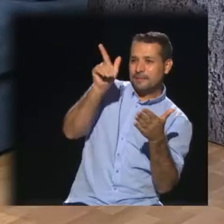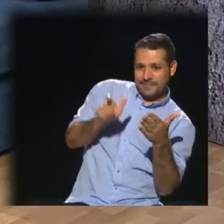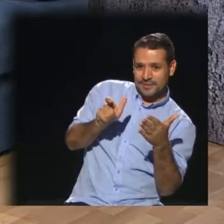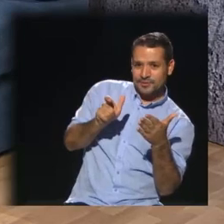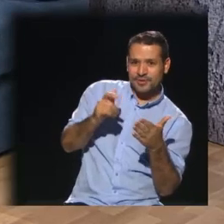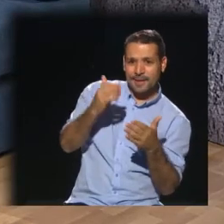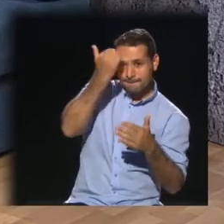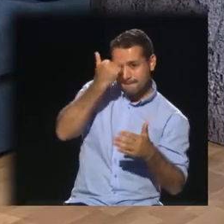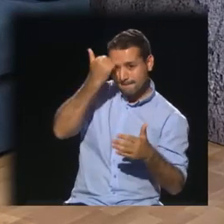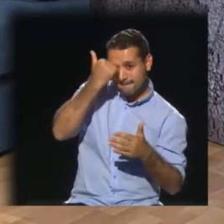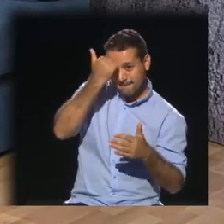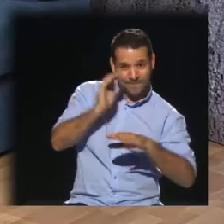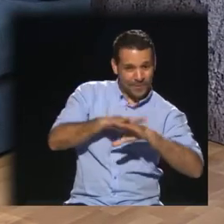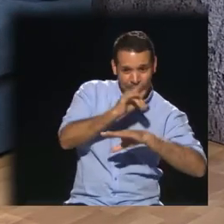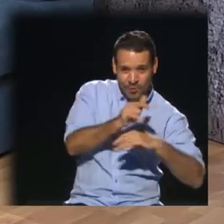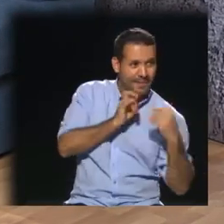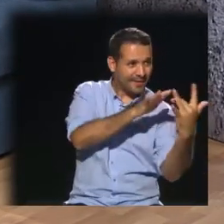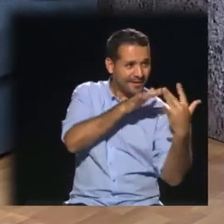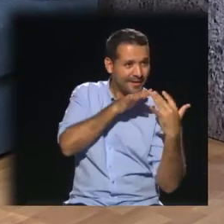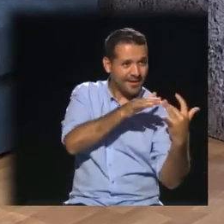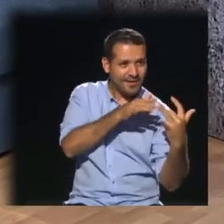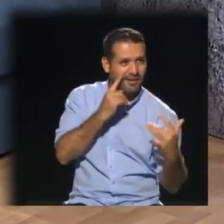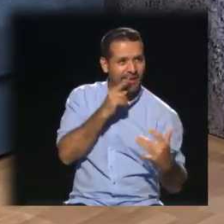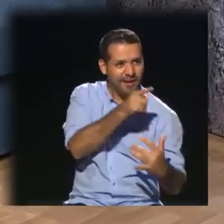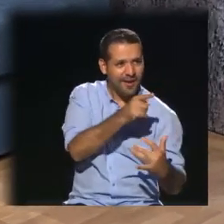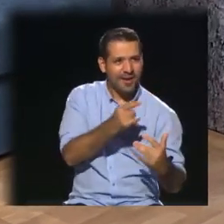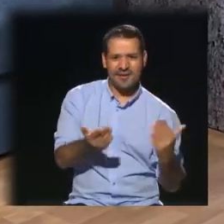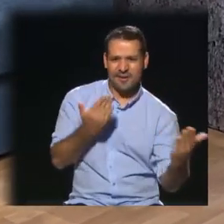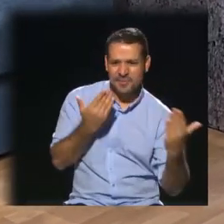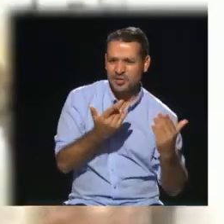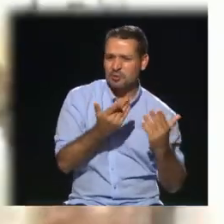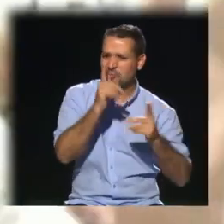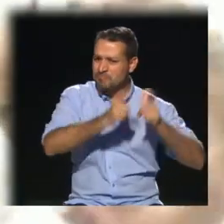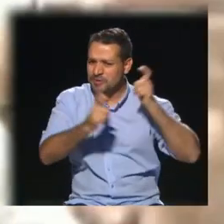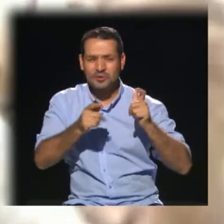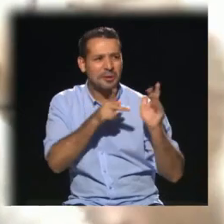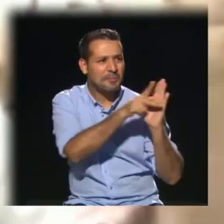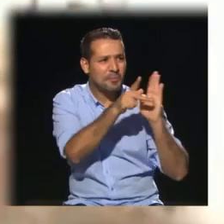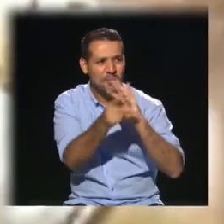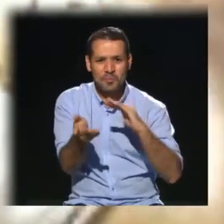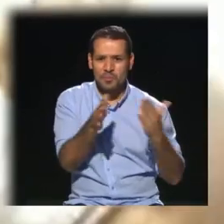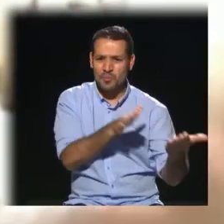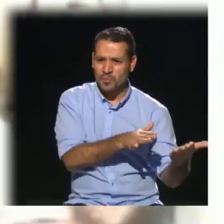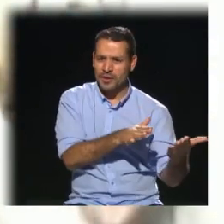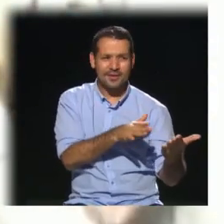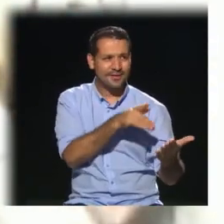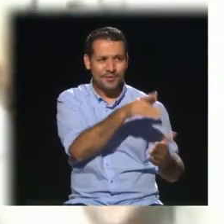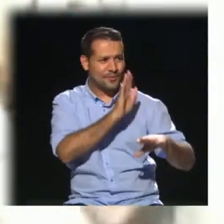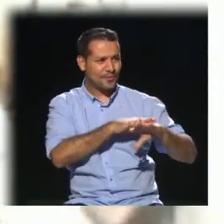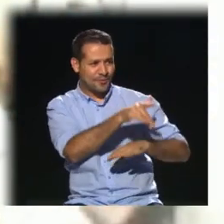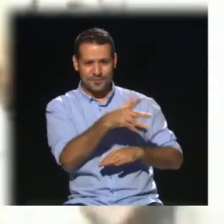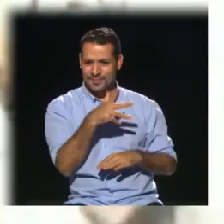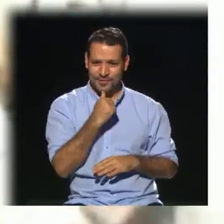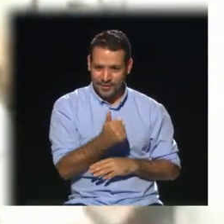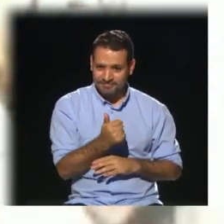los docentes queremos hacer eso y no, es que los están ideologizando. Entonces, en un país de tantos contrarios como